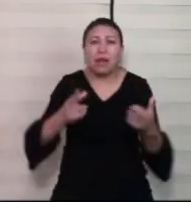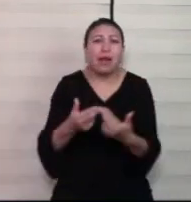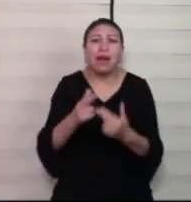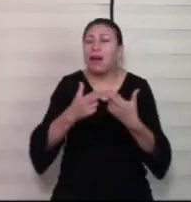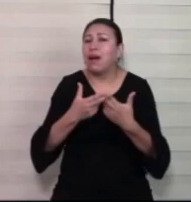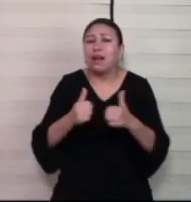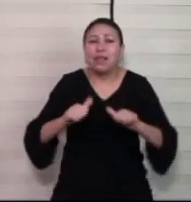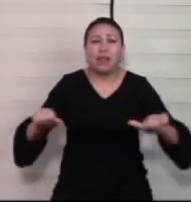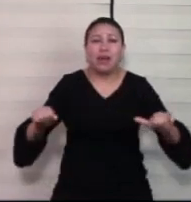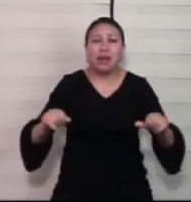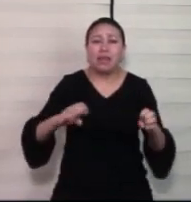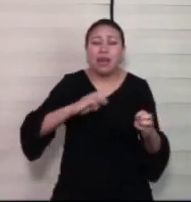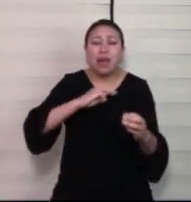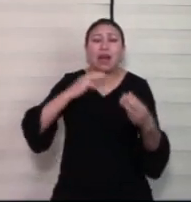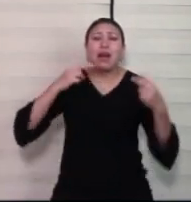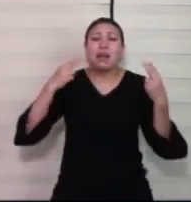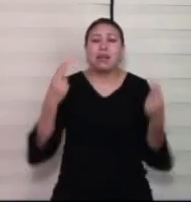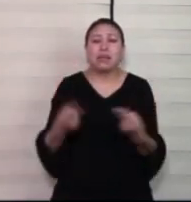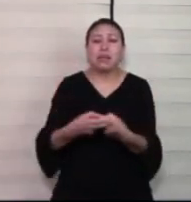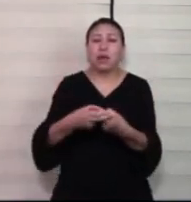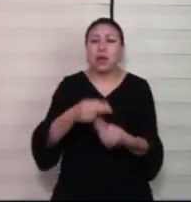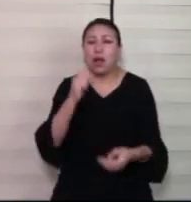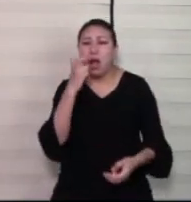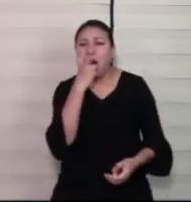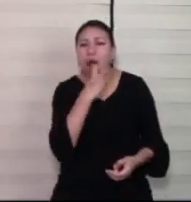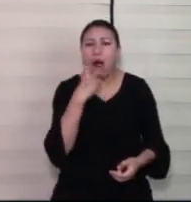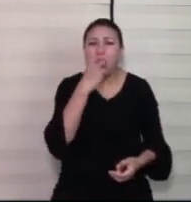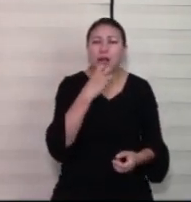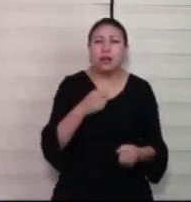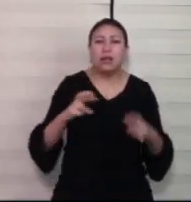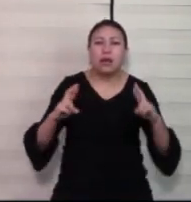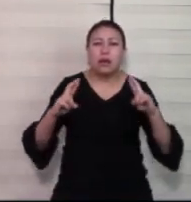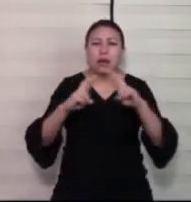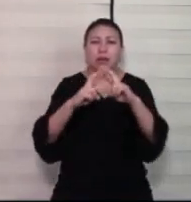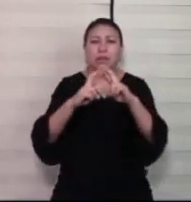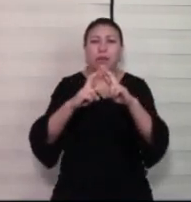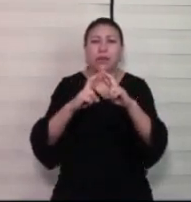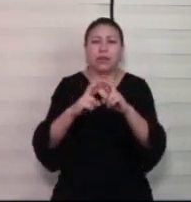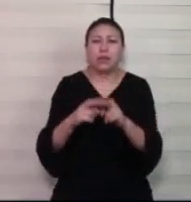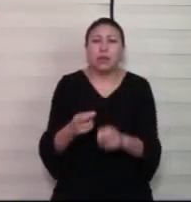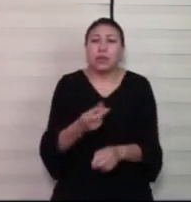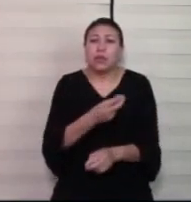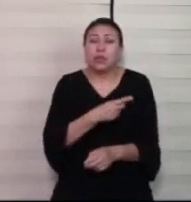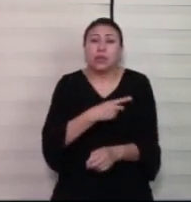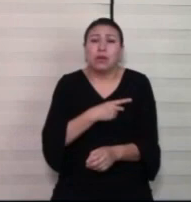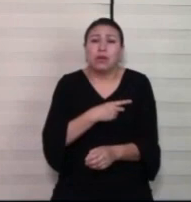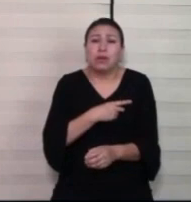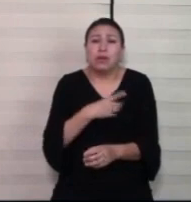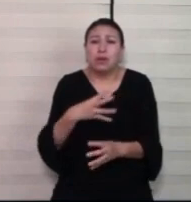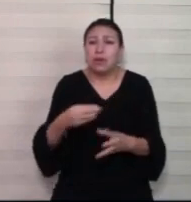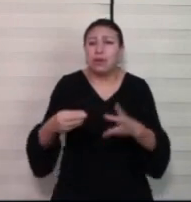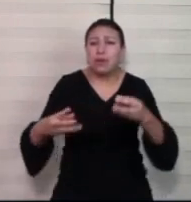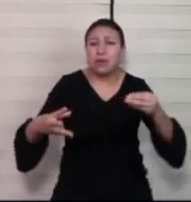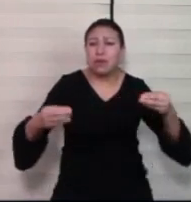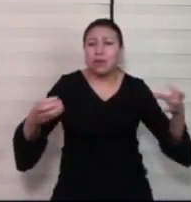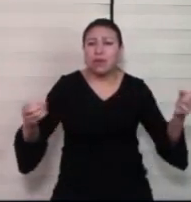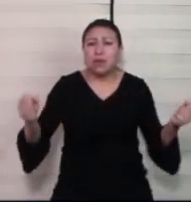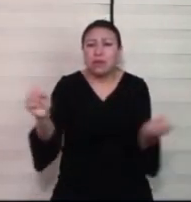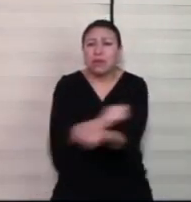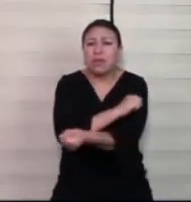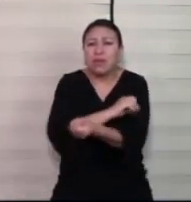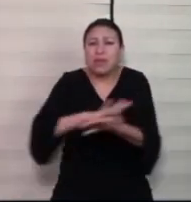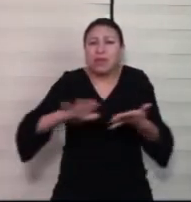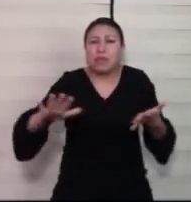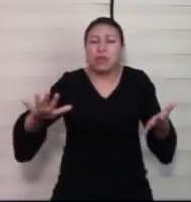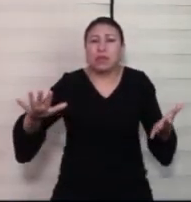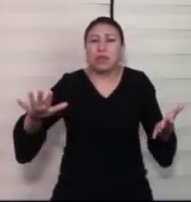respetado naciones, lenguajes, no ha respetado religiones, simplemente salió y está haciendo una destrucción